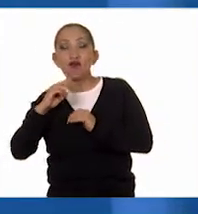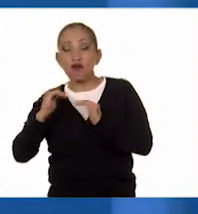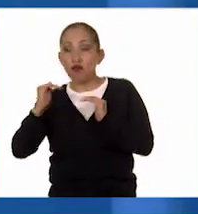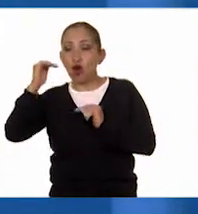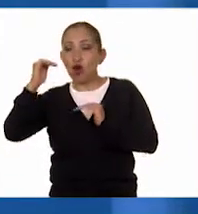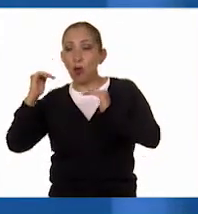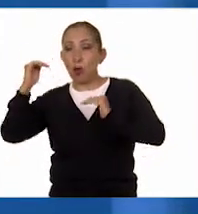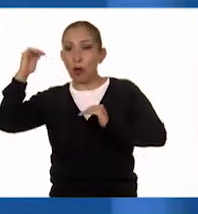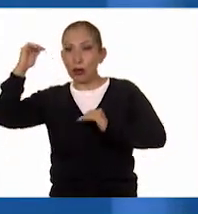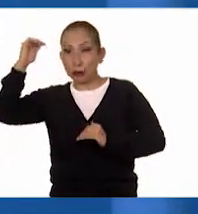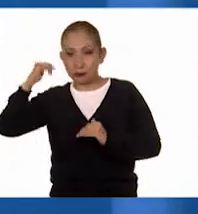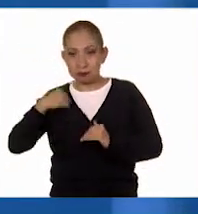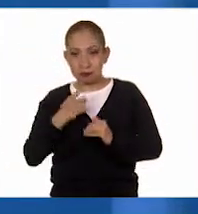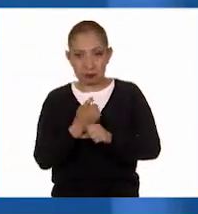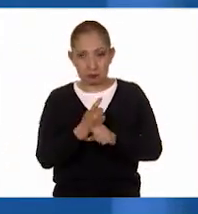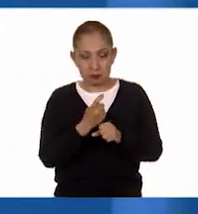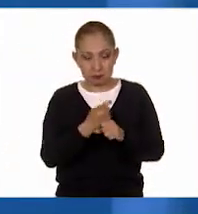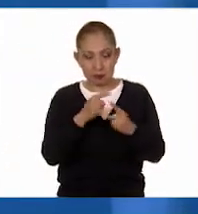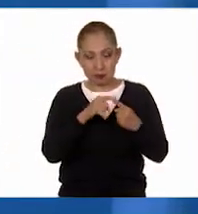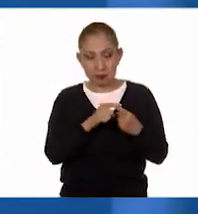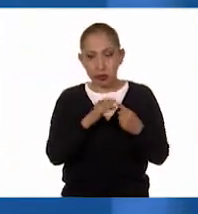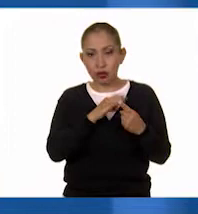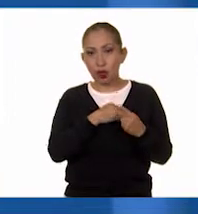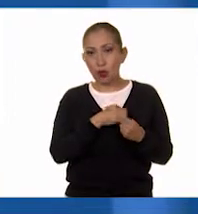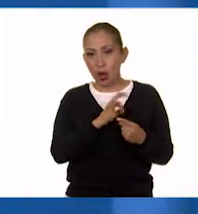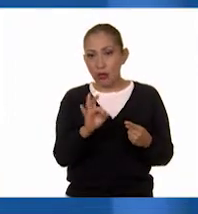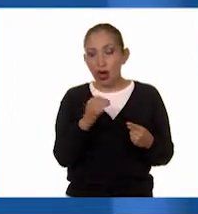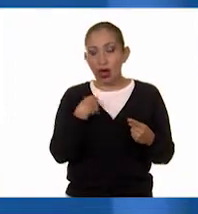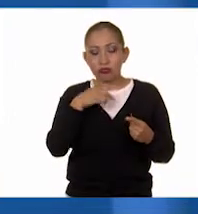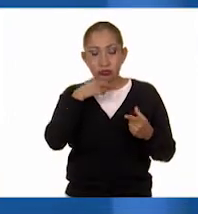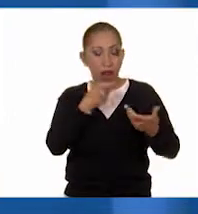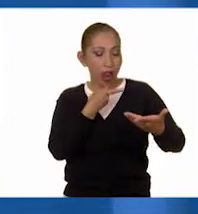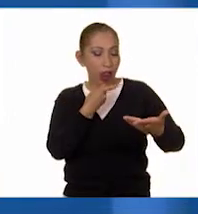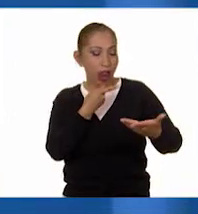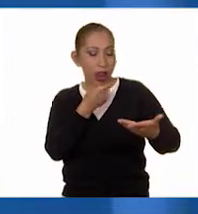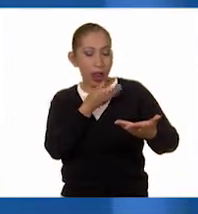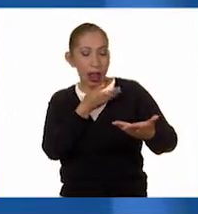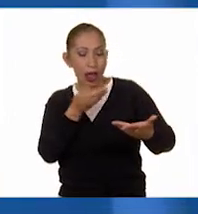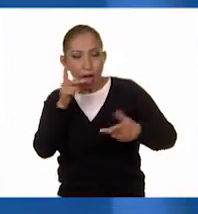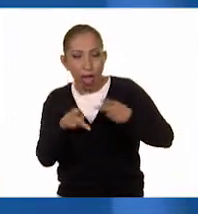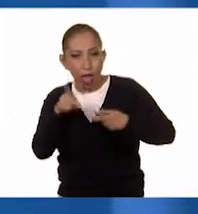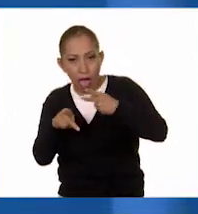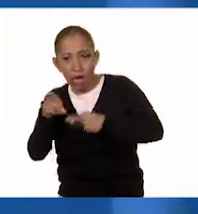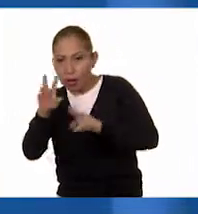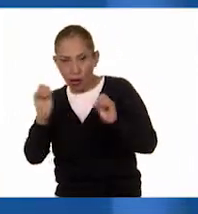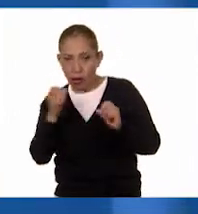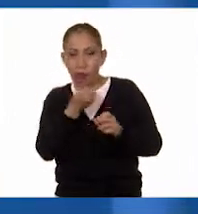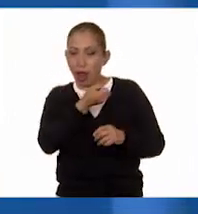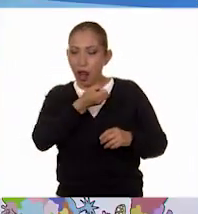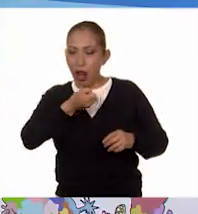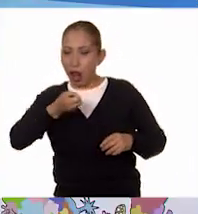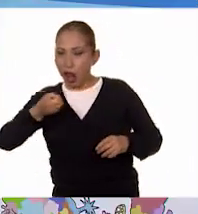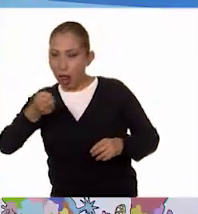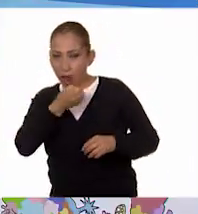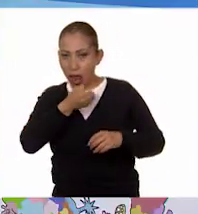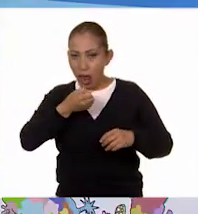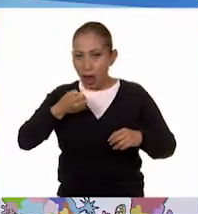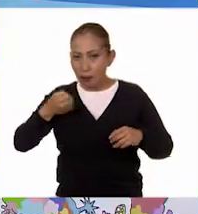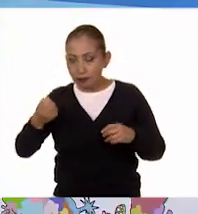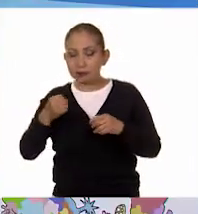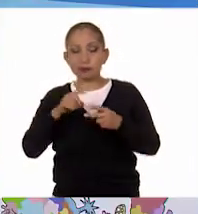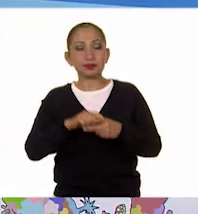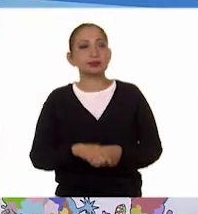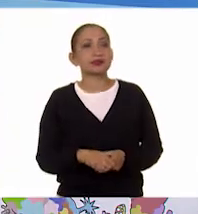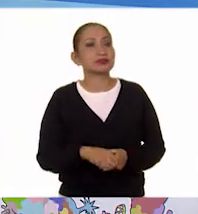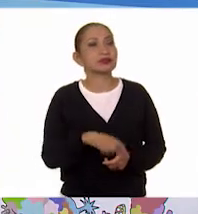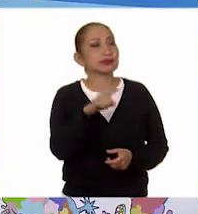mí. El primero hace referencia a la posibilidad de fluir y de no estarse trabando, ¿cierto? Así es, María. ¿Y